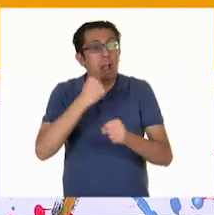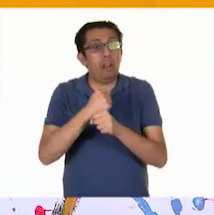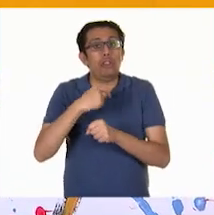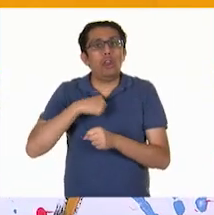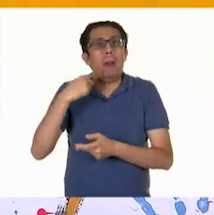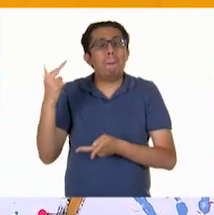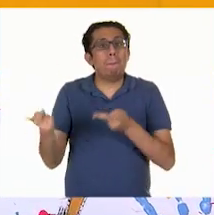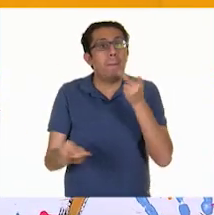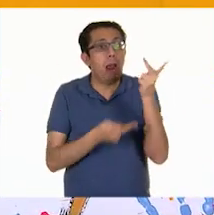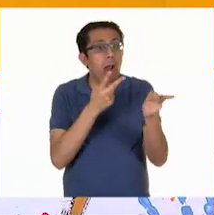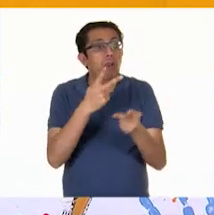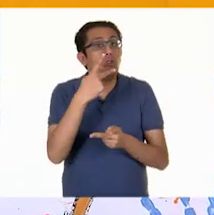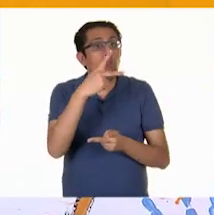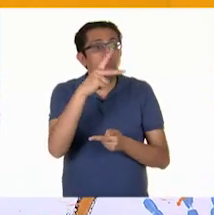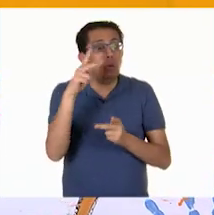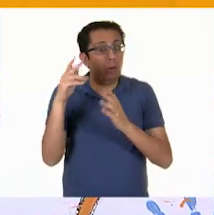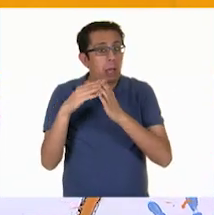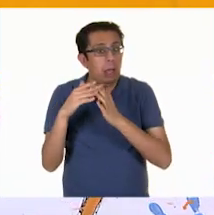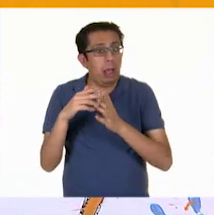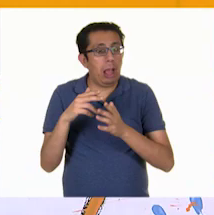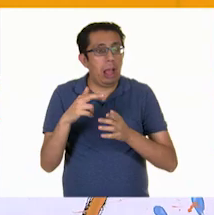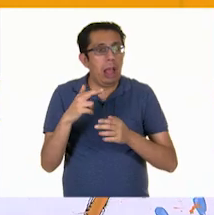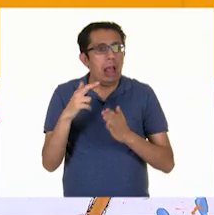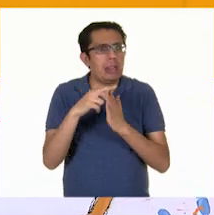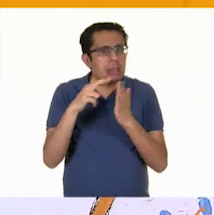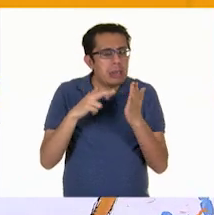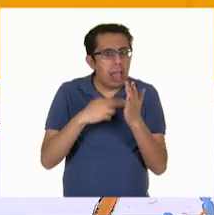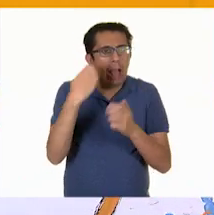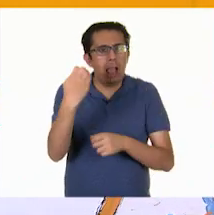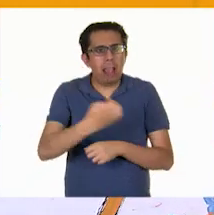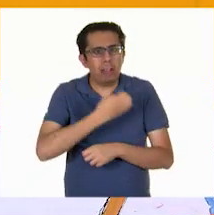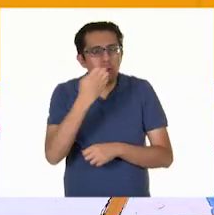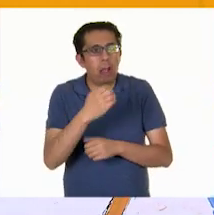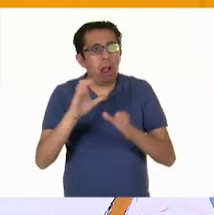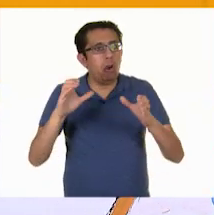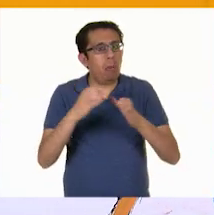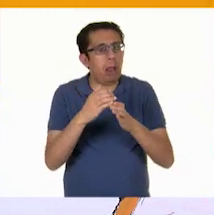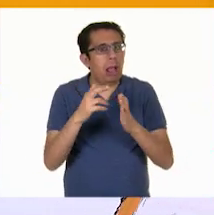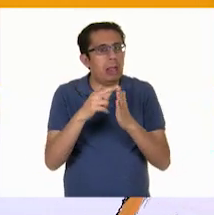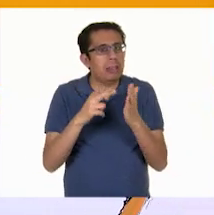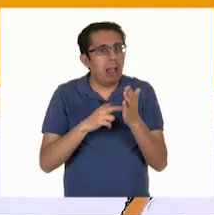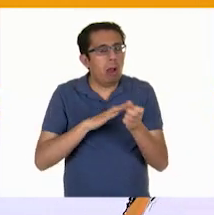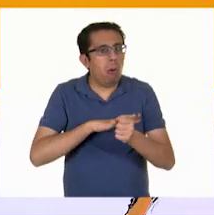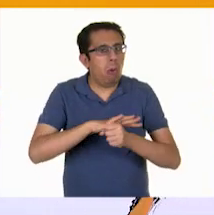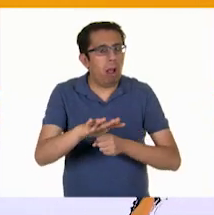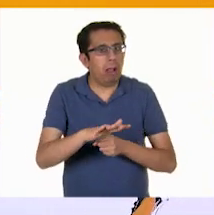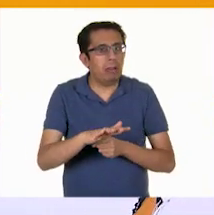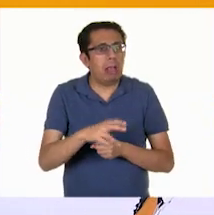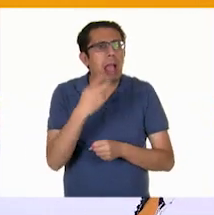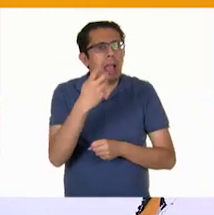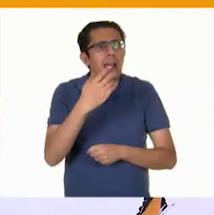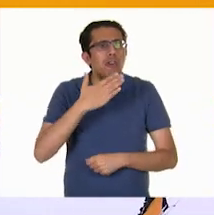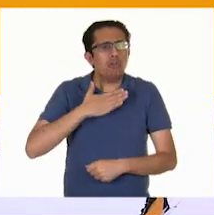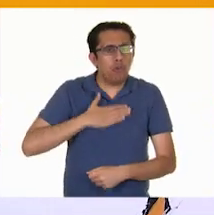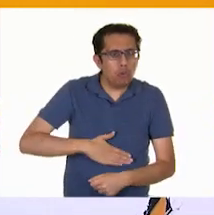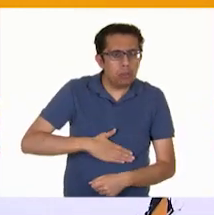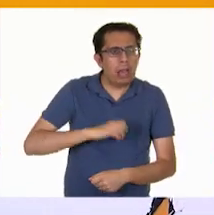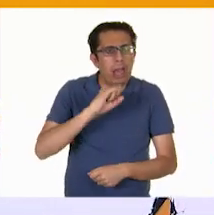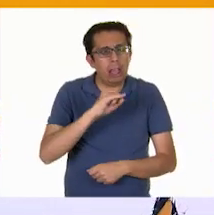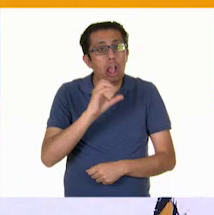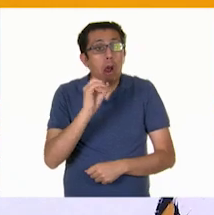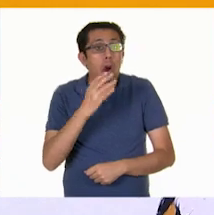ellos qué reglas tienen en su casa, en su escuela, en su comunidad. ¿Cuáles son justas y cuáles